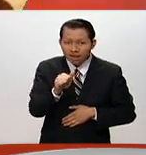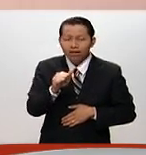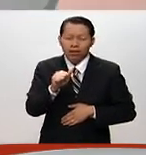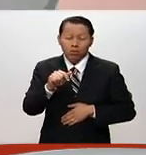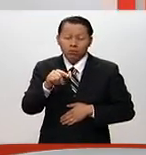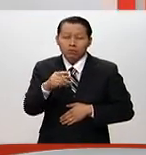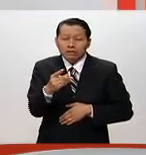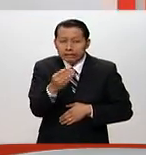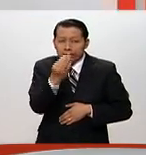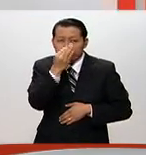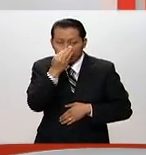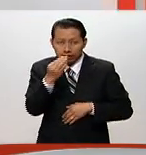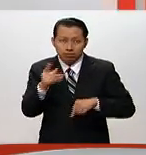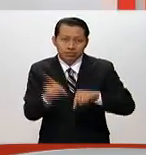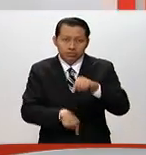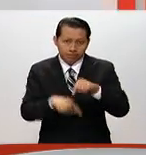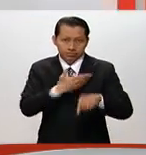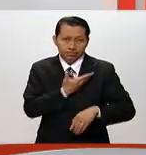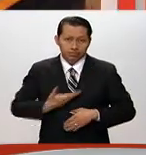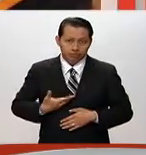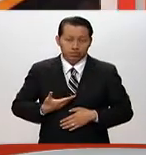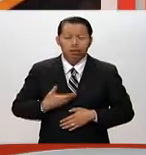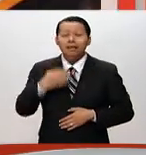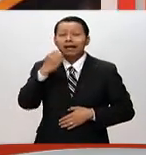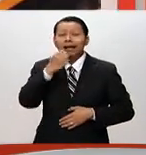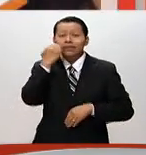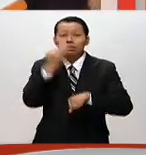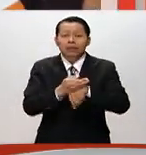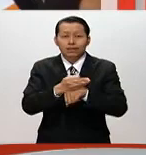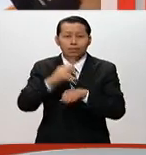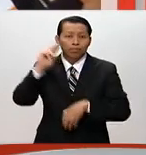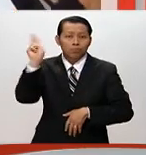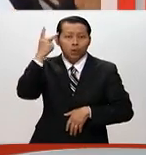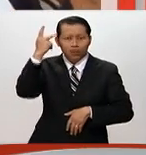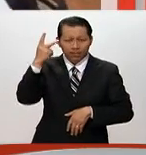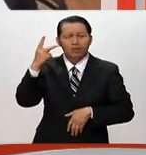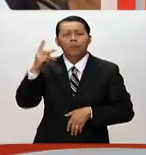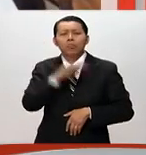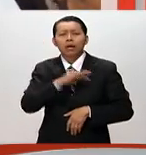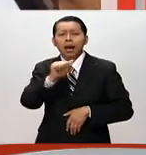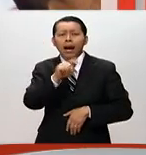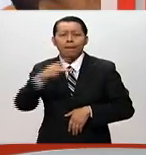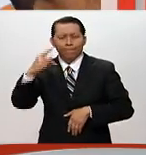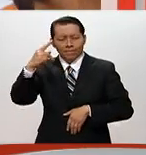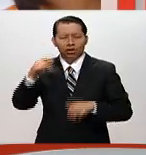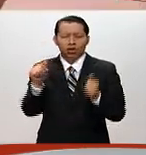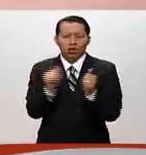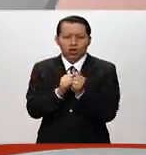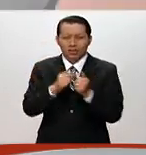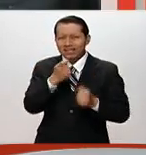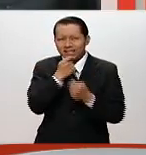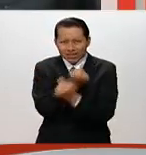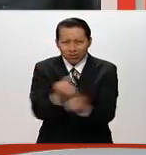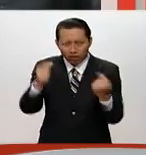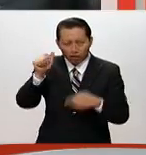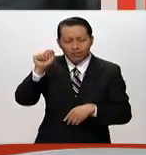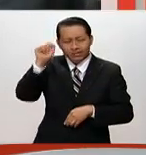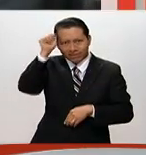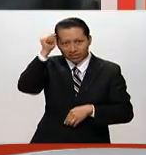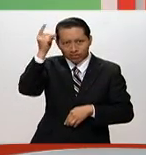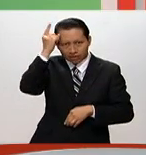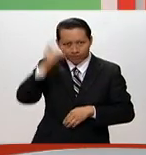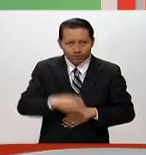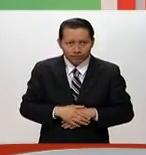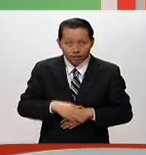destituida. Estudiantes del Politécnico diseñan aplicación para ayudar a niños con síndrome de Down. Michael